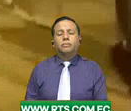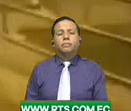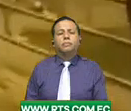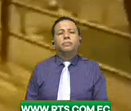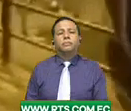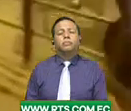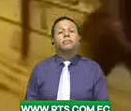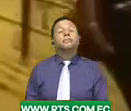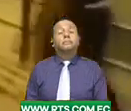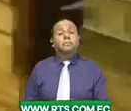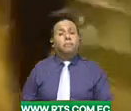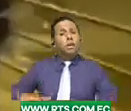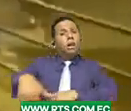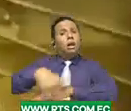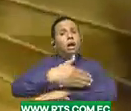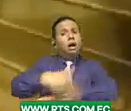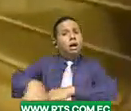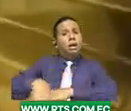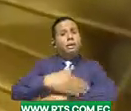Mientras que en las calles,